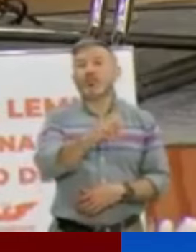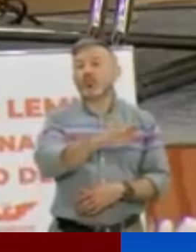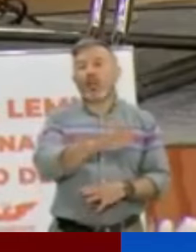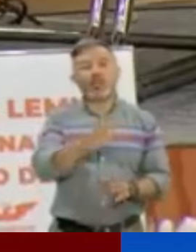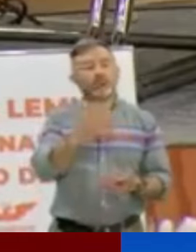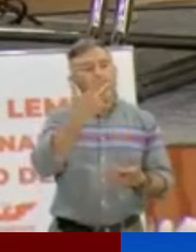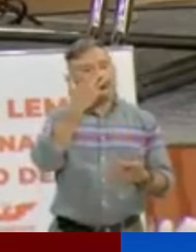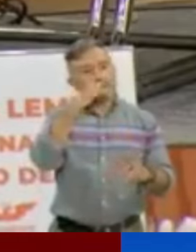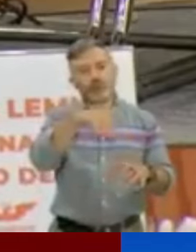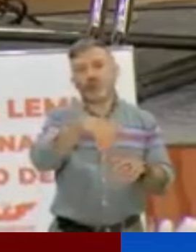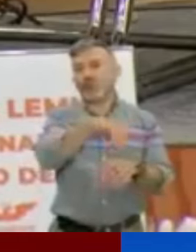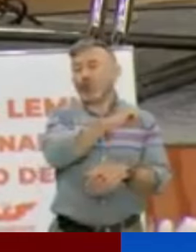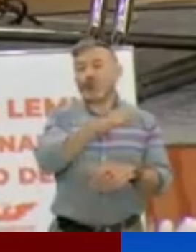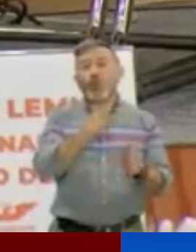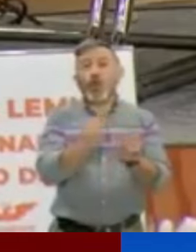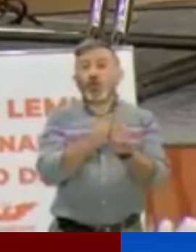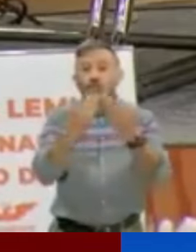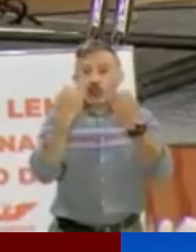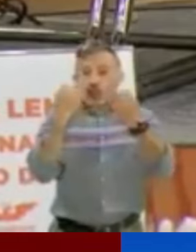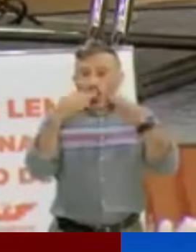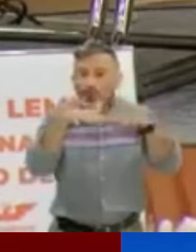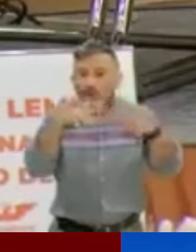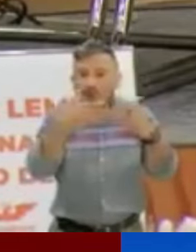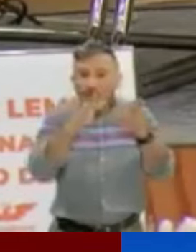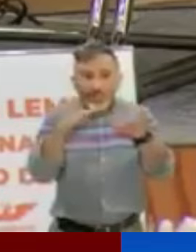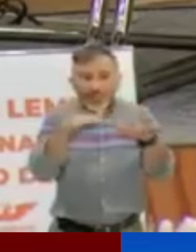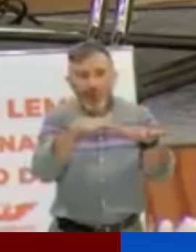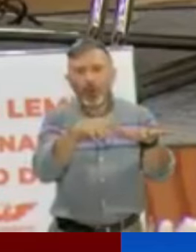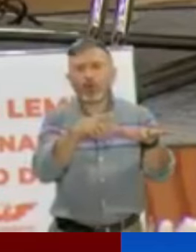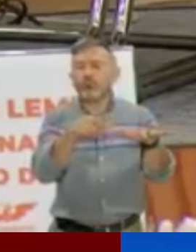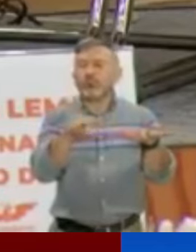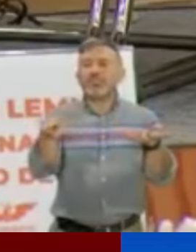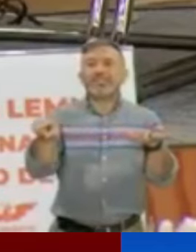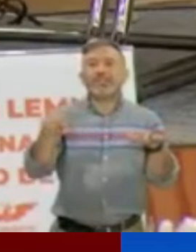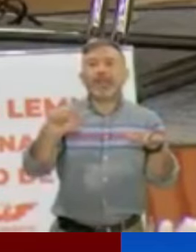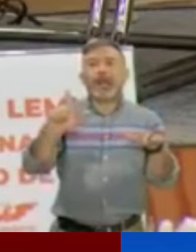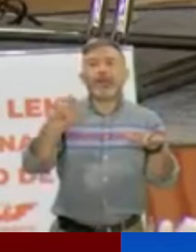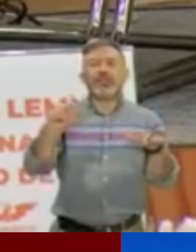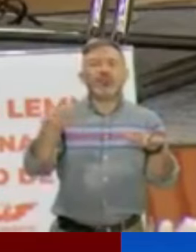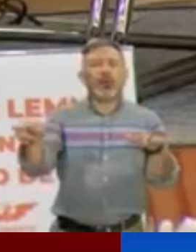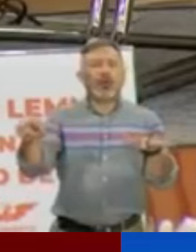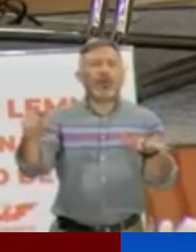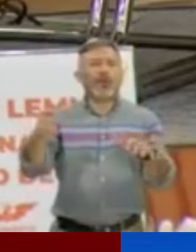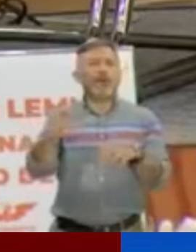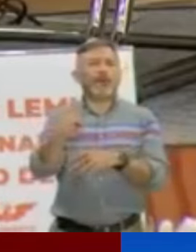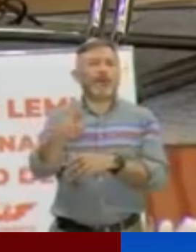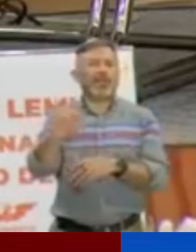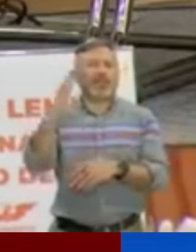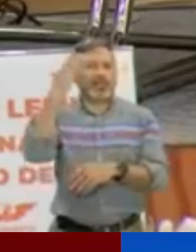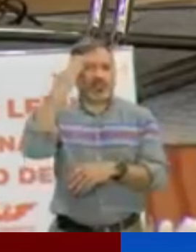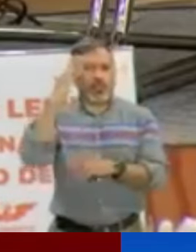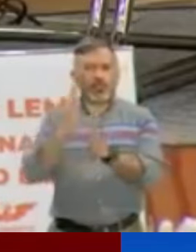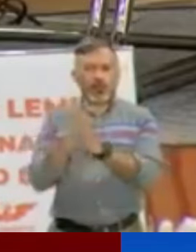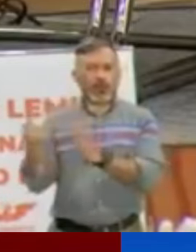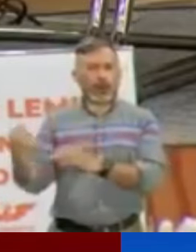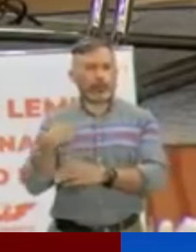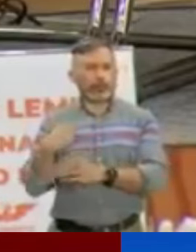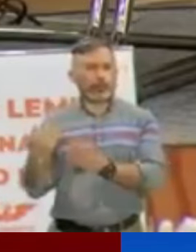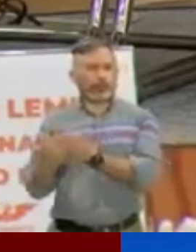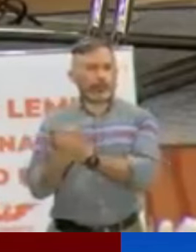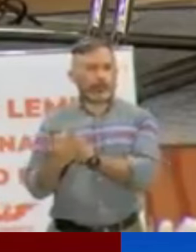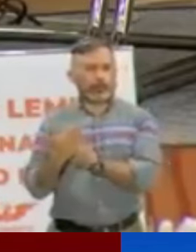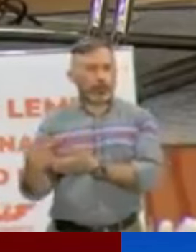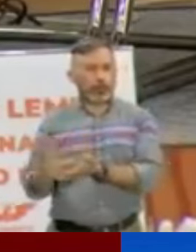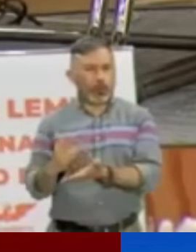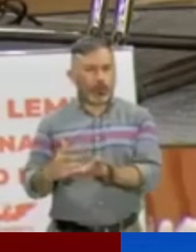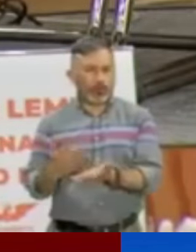públicamente le pidió el apoyo a Alito Moreno, dirigente y delincuente del PRI. Y también, por otro lado, con el